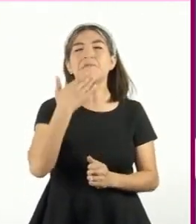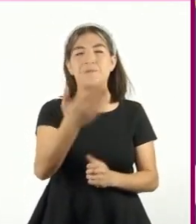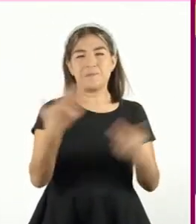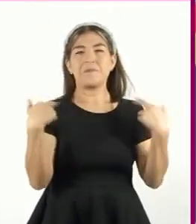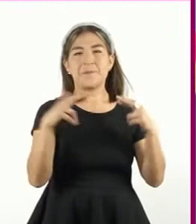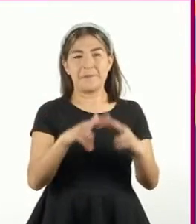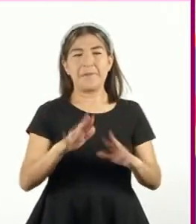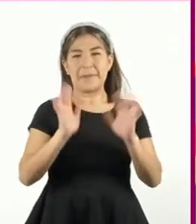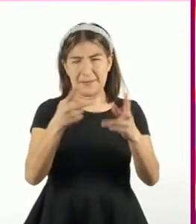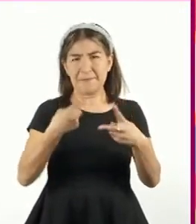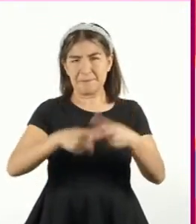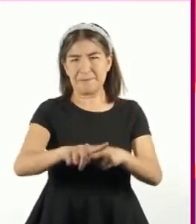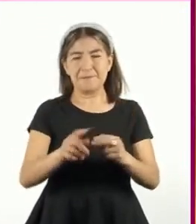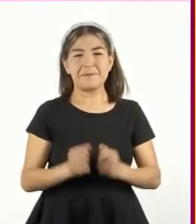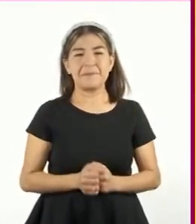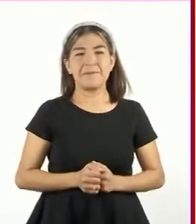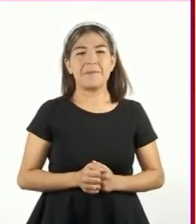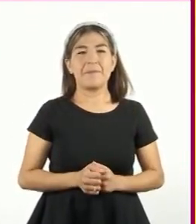maestro. Pues comencemos.